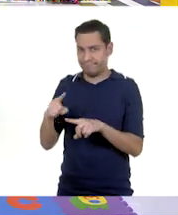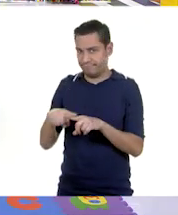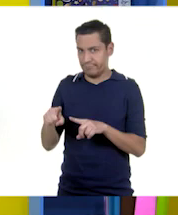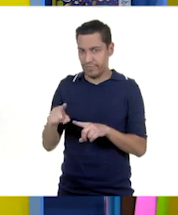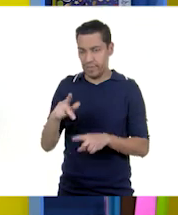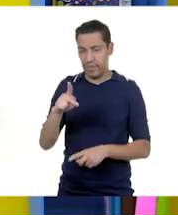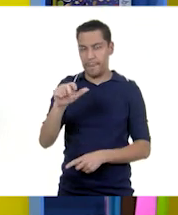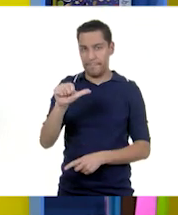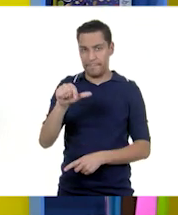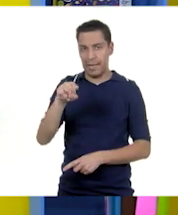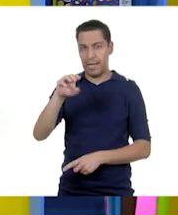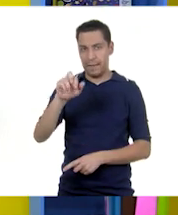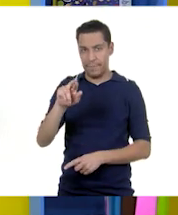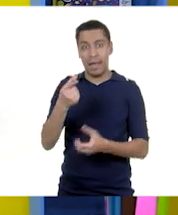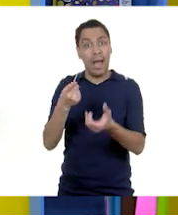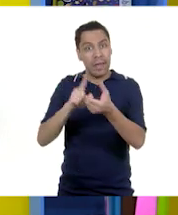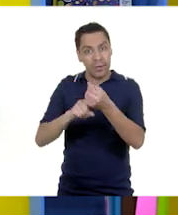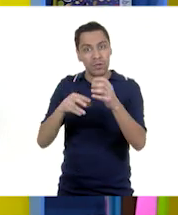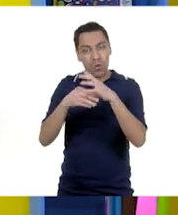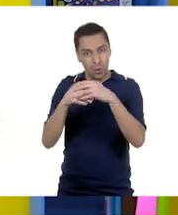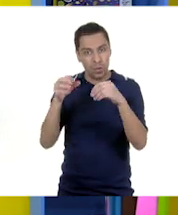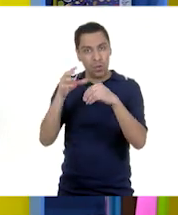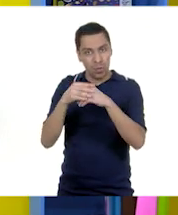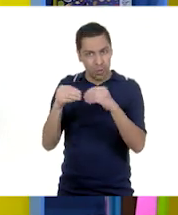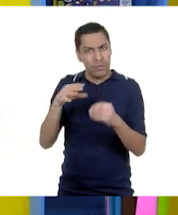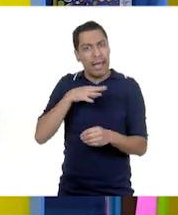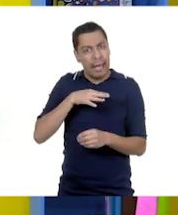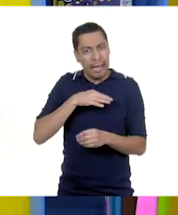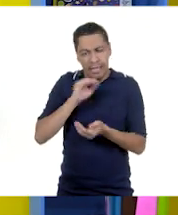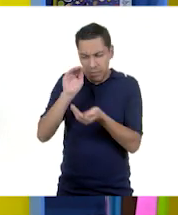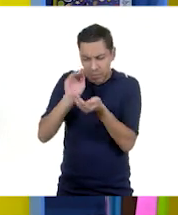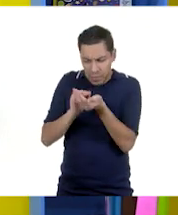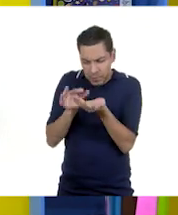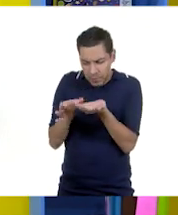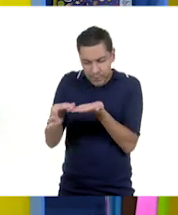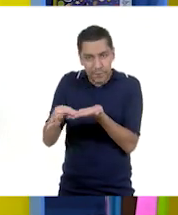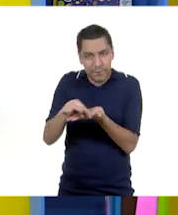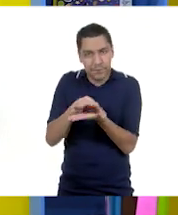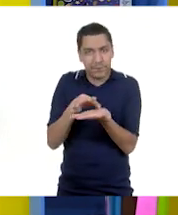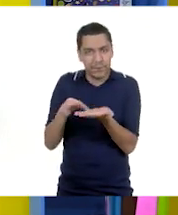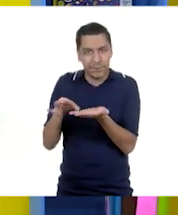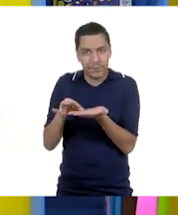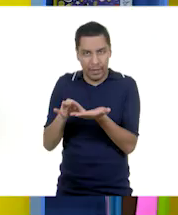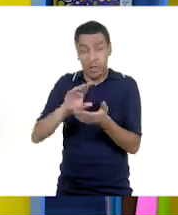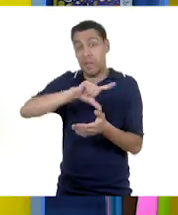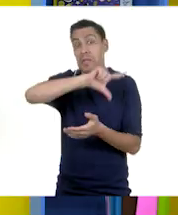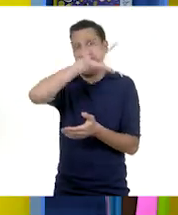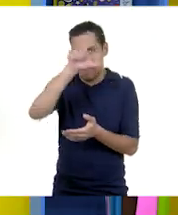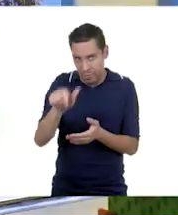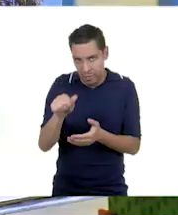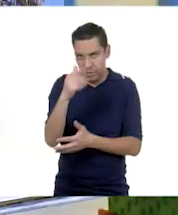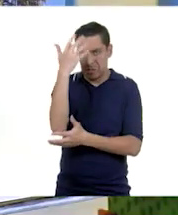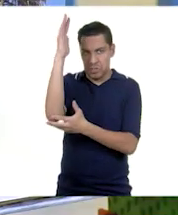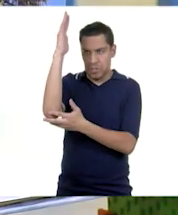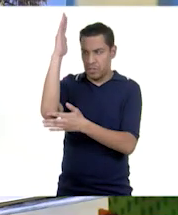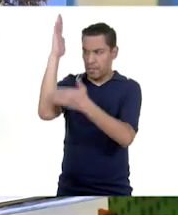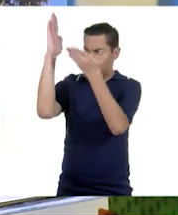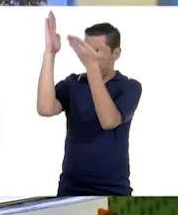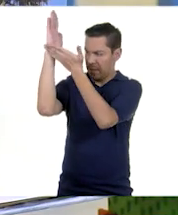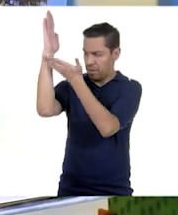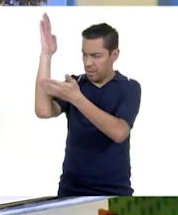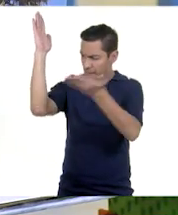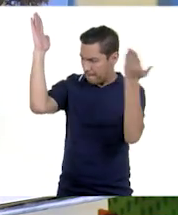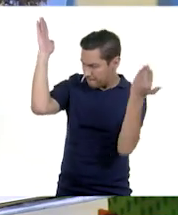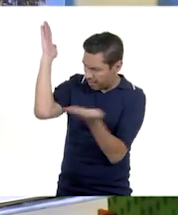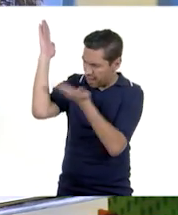usos. También su fruto sirve para consumo. Sin embargo, su tronco sirve también para la construcción de canoas. Y tiene una característica